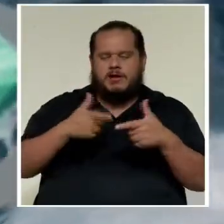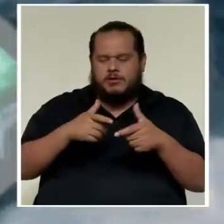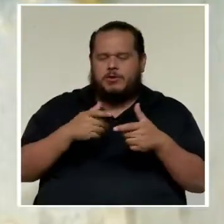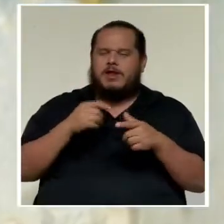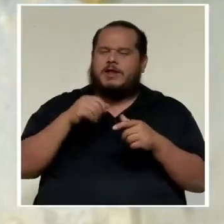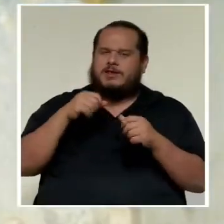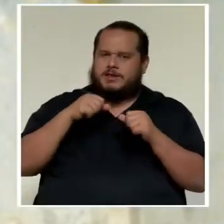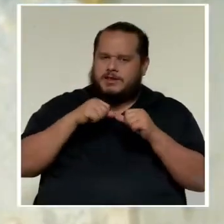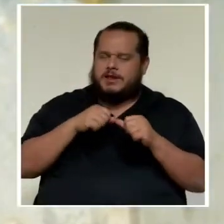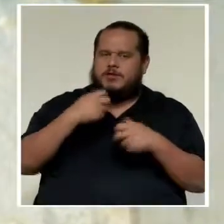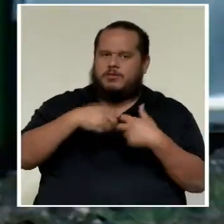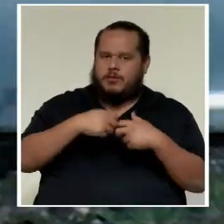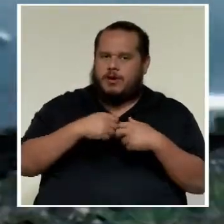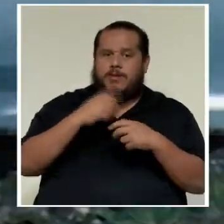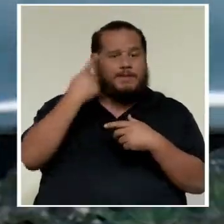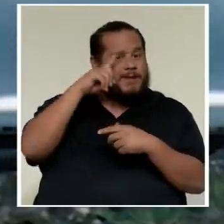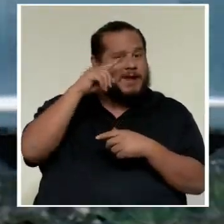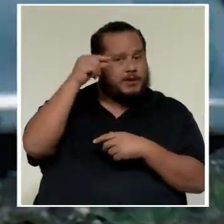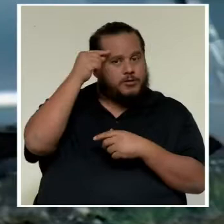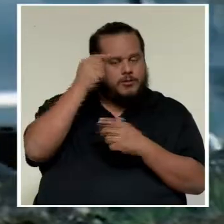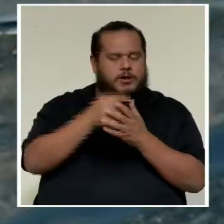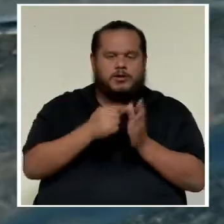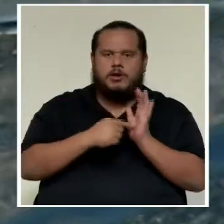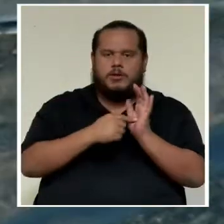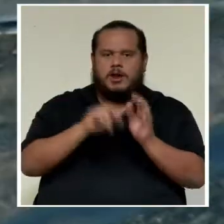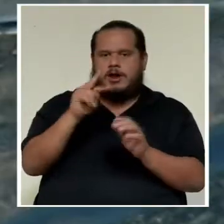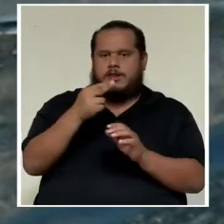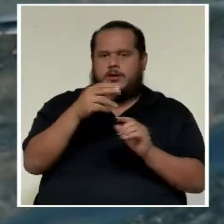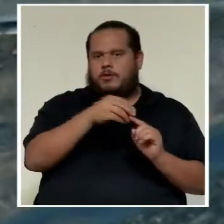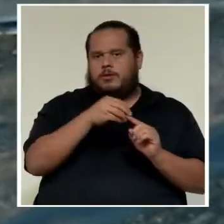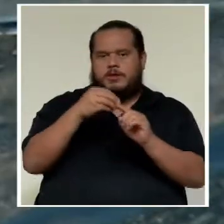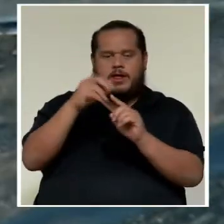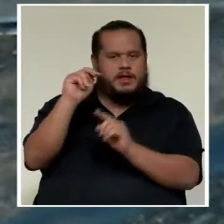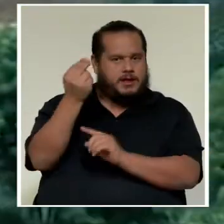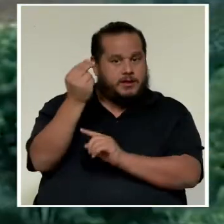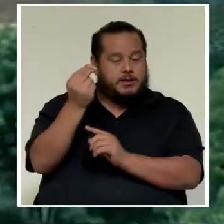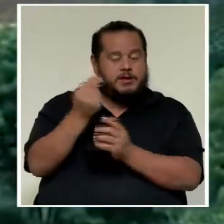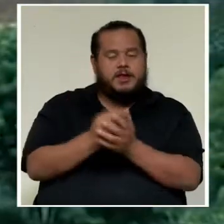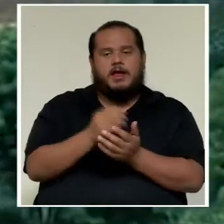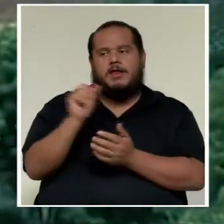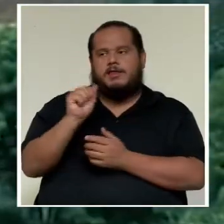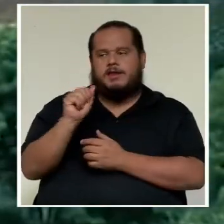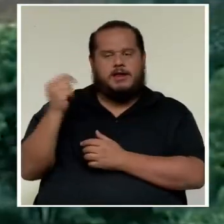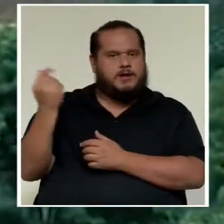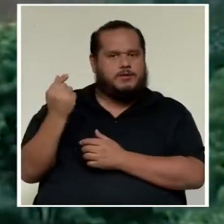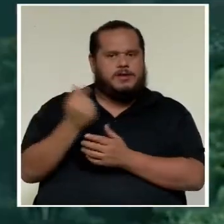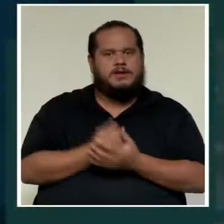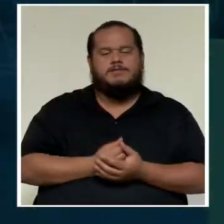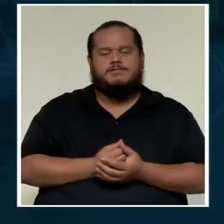gobiernos. Se lo mostramos en la segunda entrega del reportaje de la periodista Andrea González.